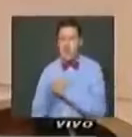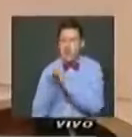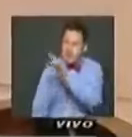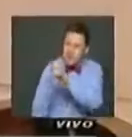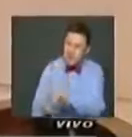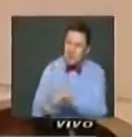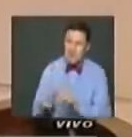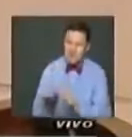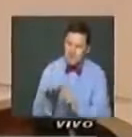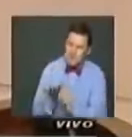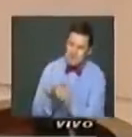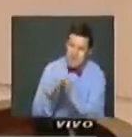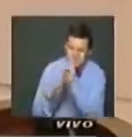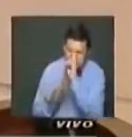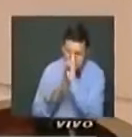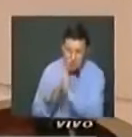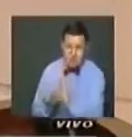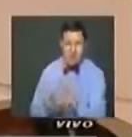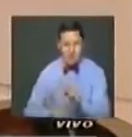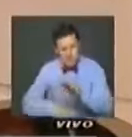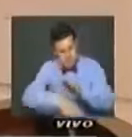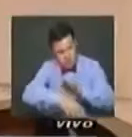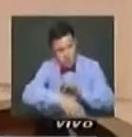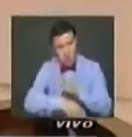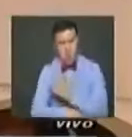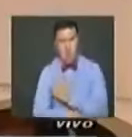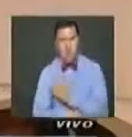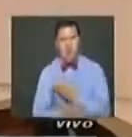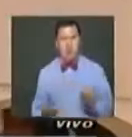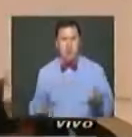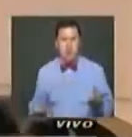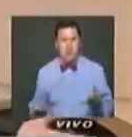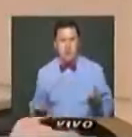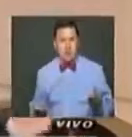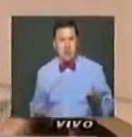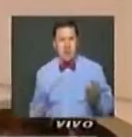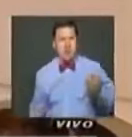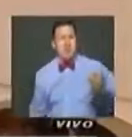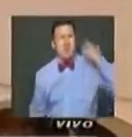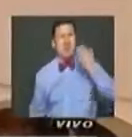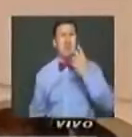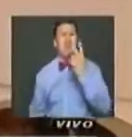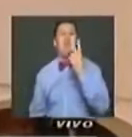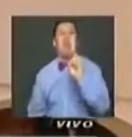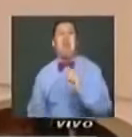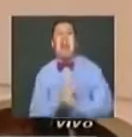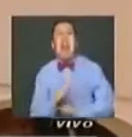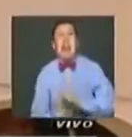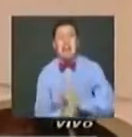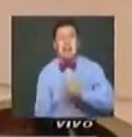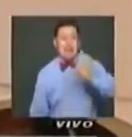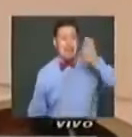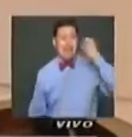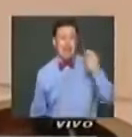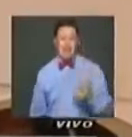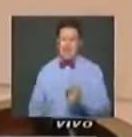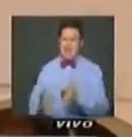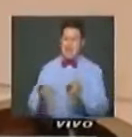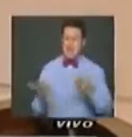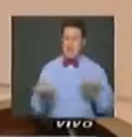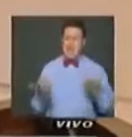Con toda consideración y respeto, doctor Uribe, pero eso pasó hace 20 años. ¿Usted dónde